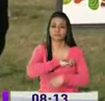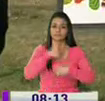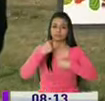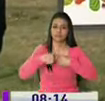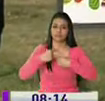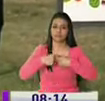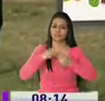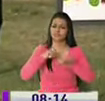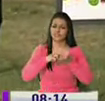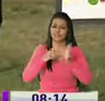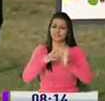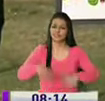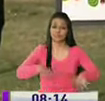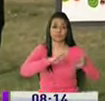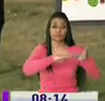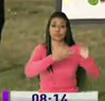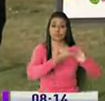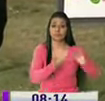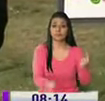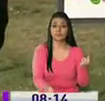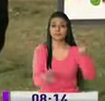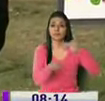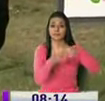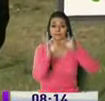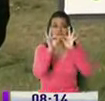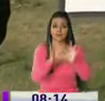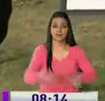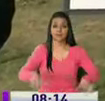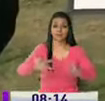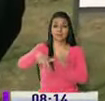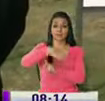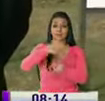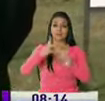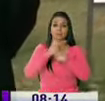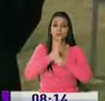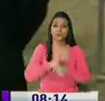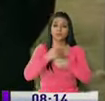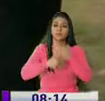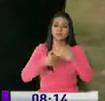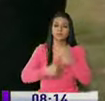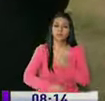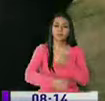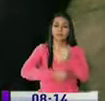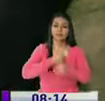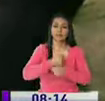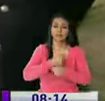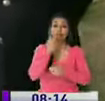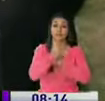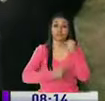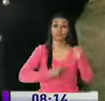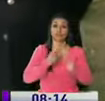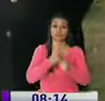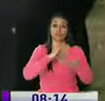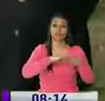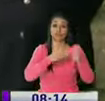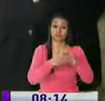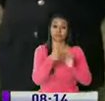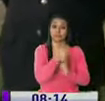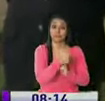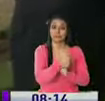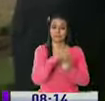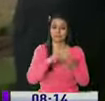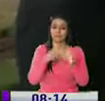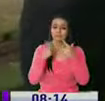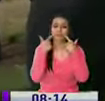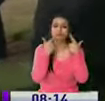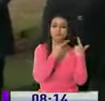la comunidad participe en la intervención del parque y también del cuidado durante años. Mínimo por 2 años la comunidad que apadrina estos